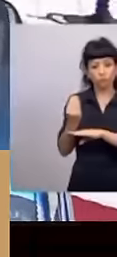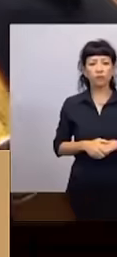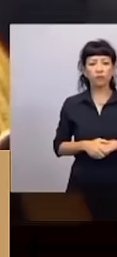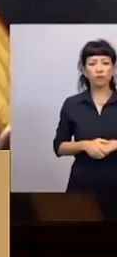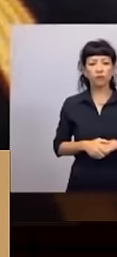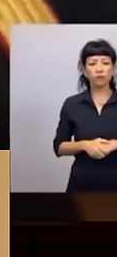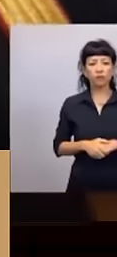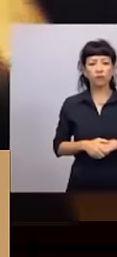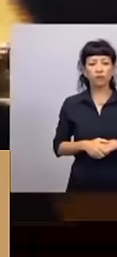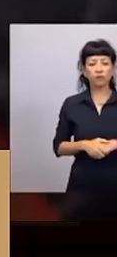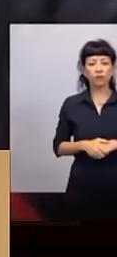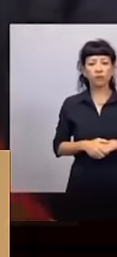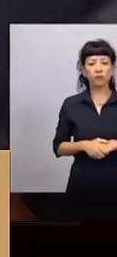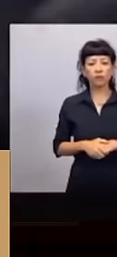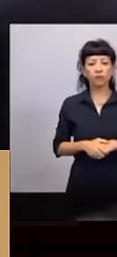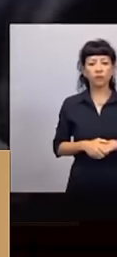los salarios,